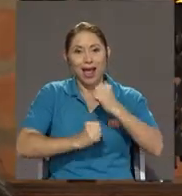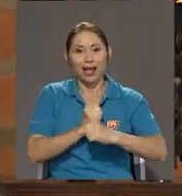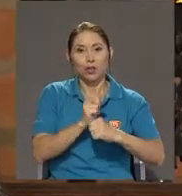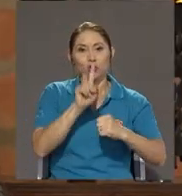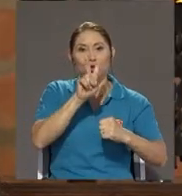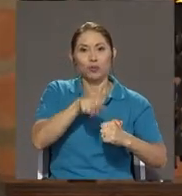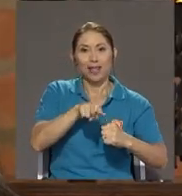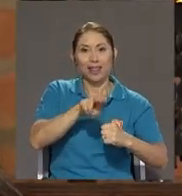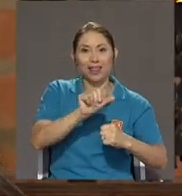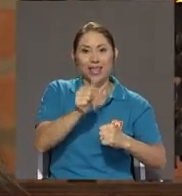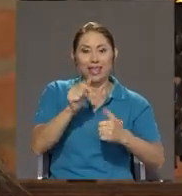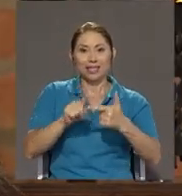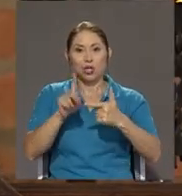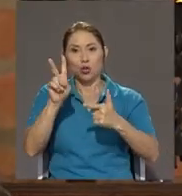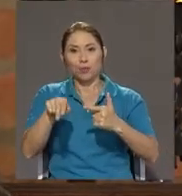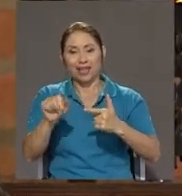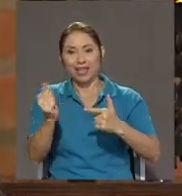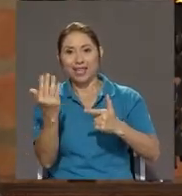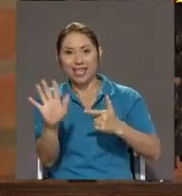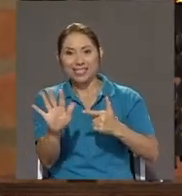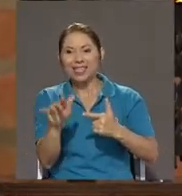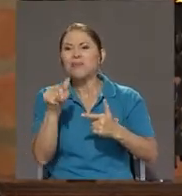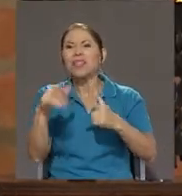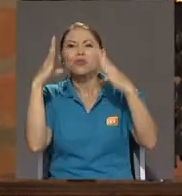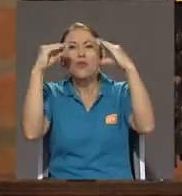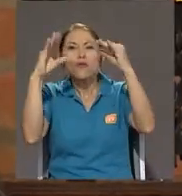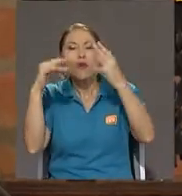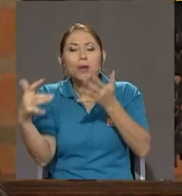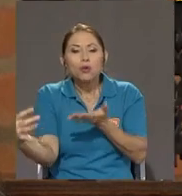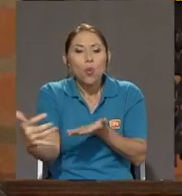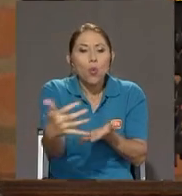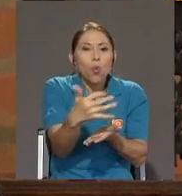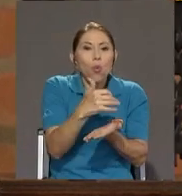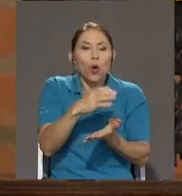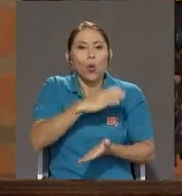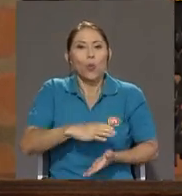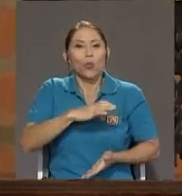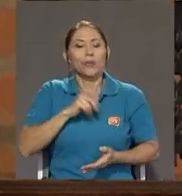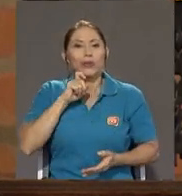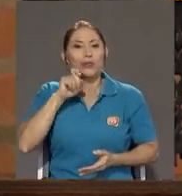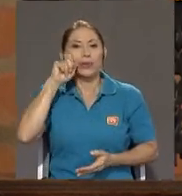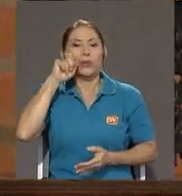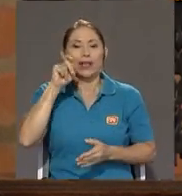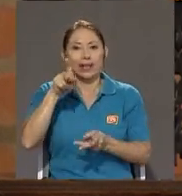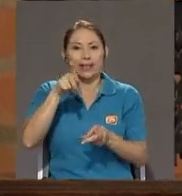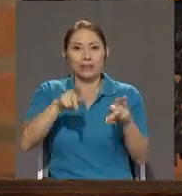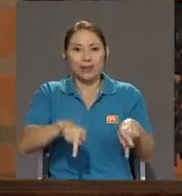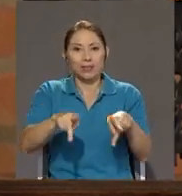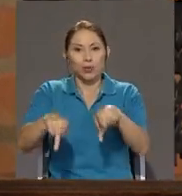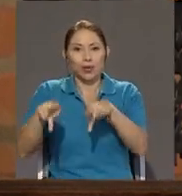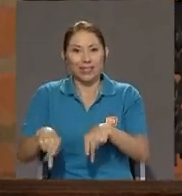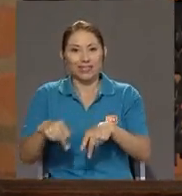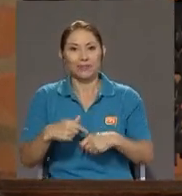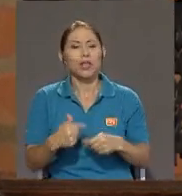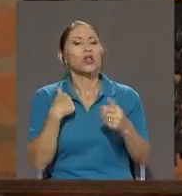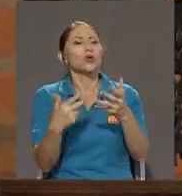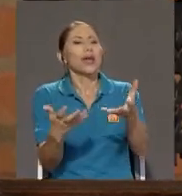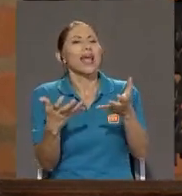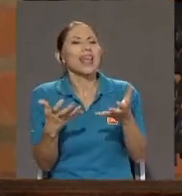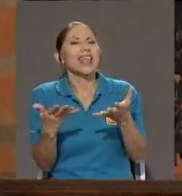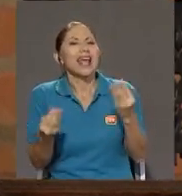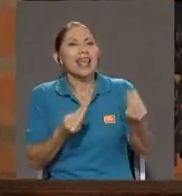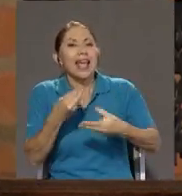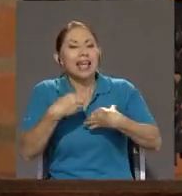que básicamente recolecta información sobre el comportamiento sexual de las personas. Y lo que yo quería hacer era hacer